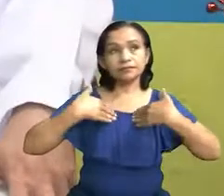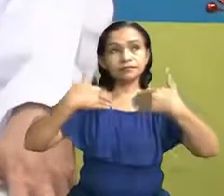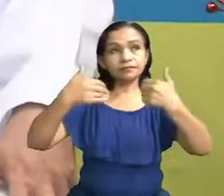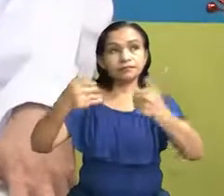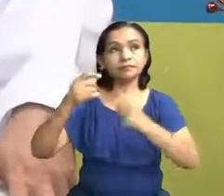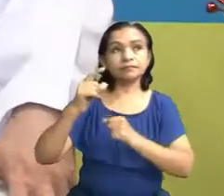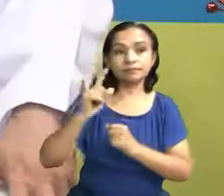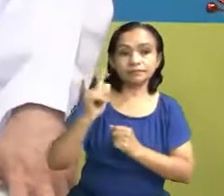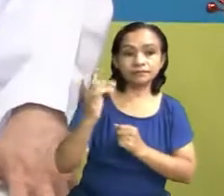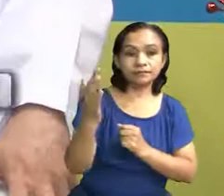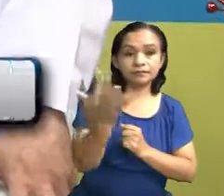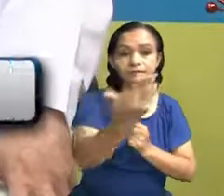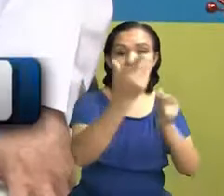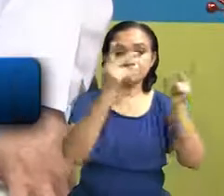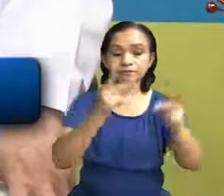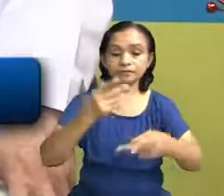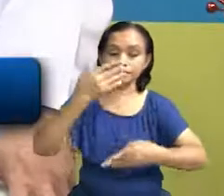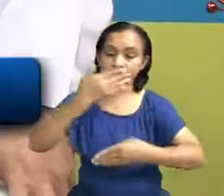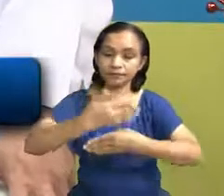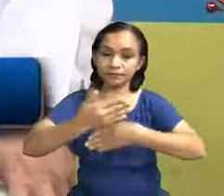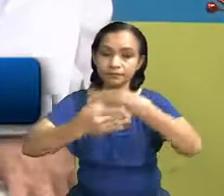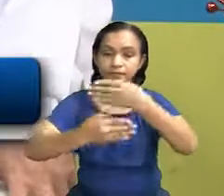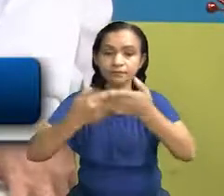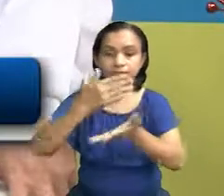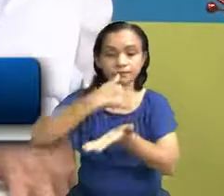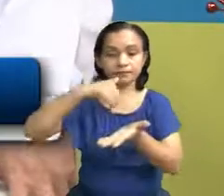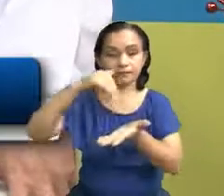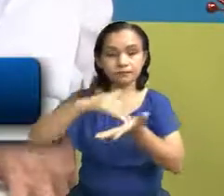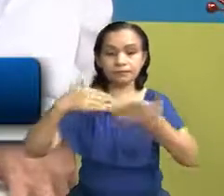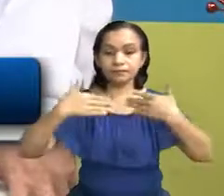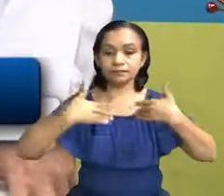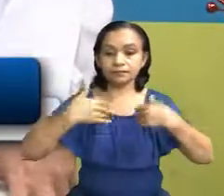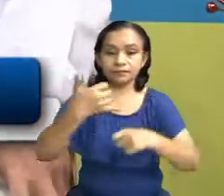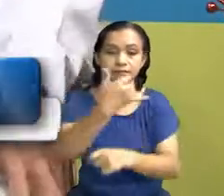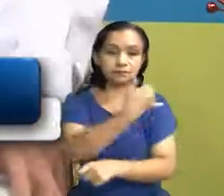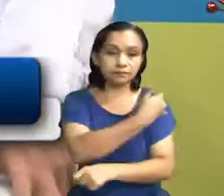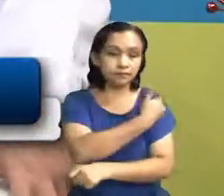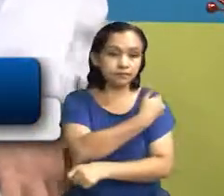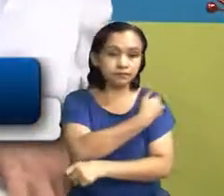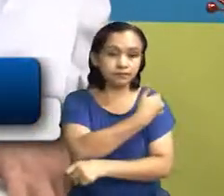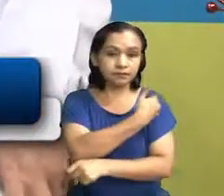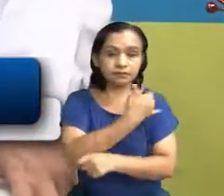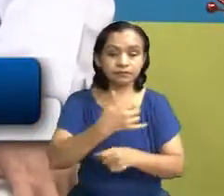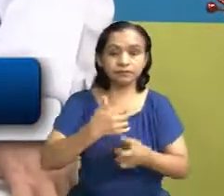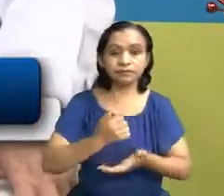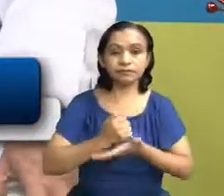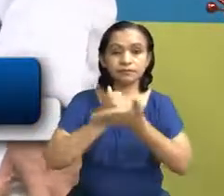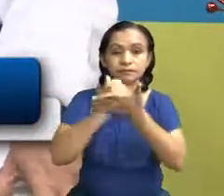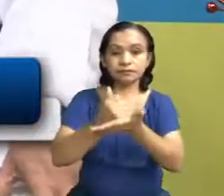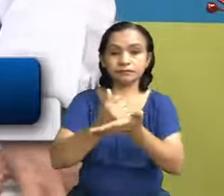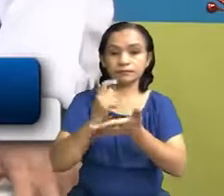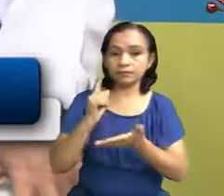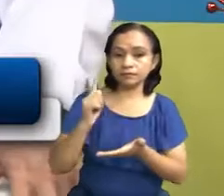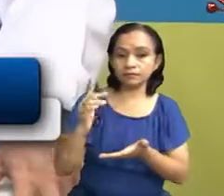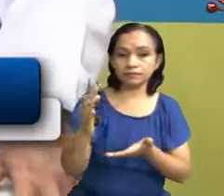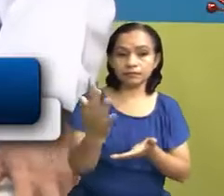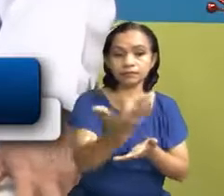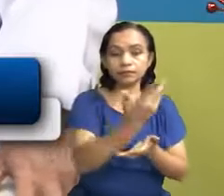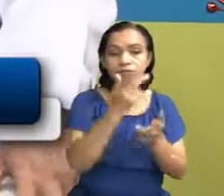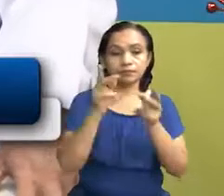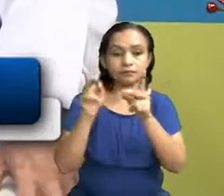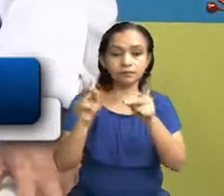Al igual que la construcción de los centros de salud, de hospitales, etcétera. Todo es en pro de las mayorías de toda la población,